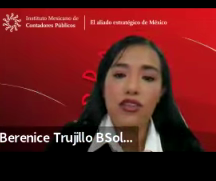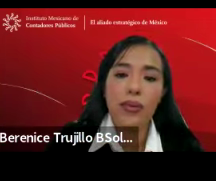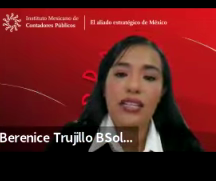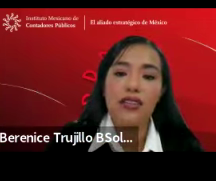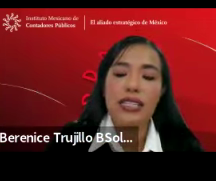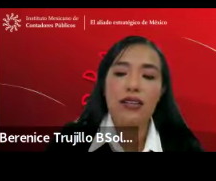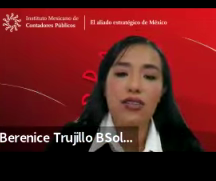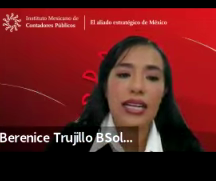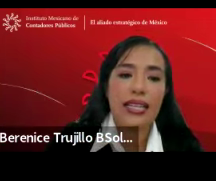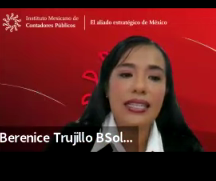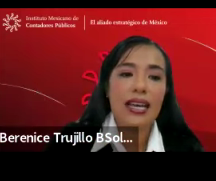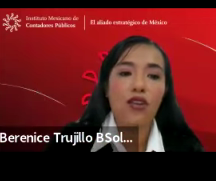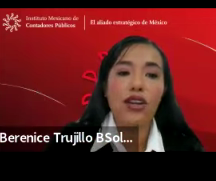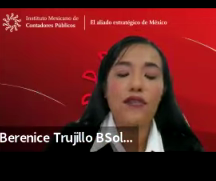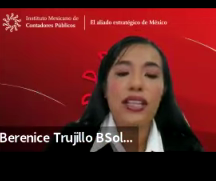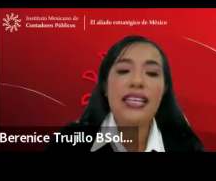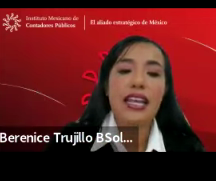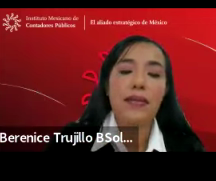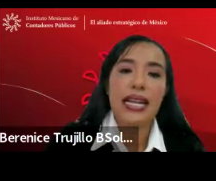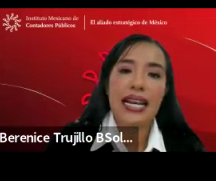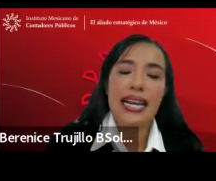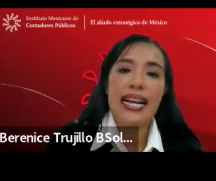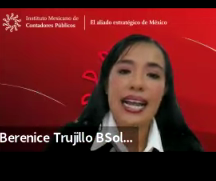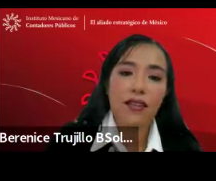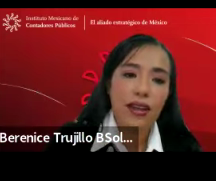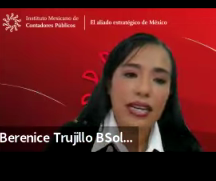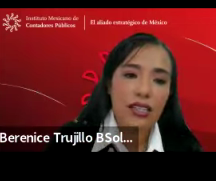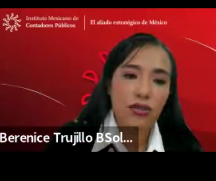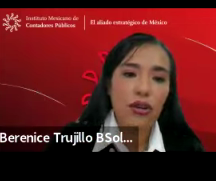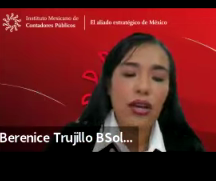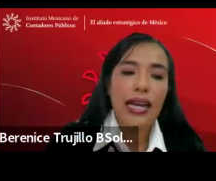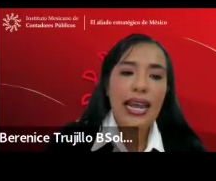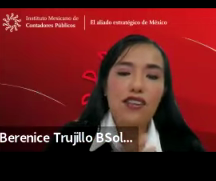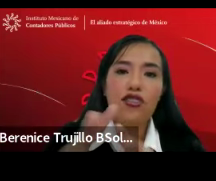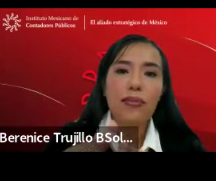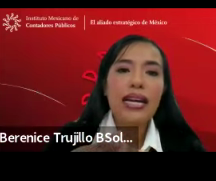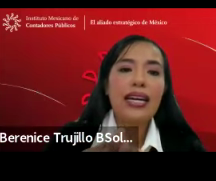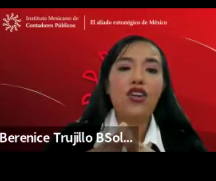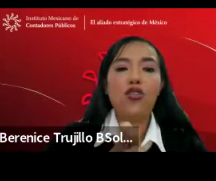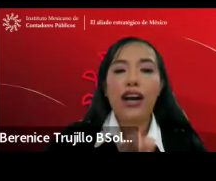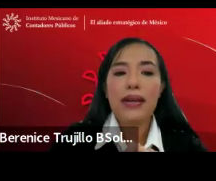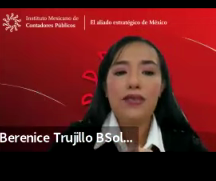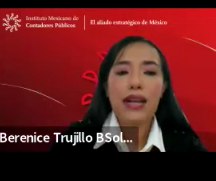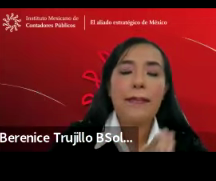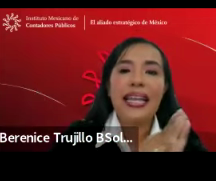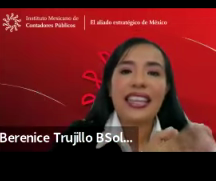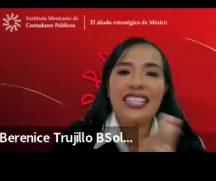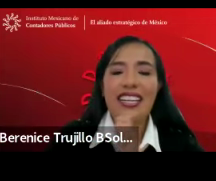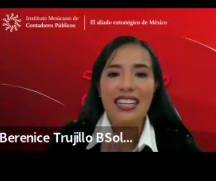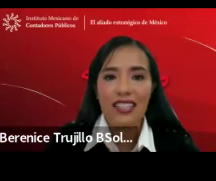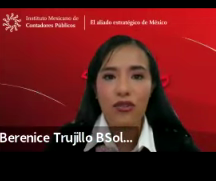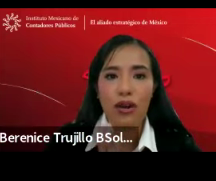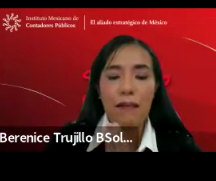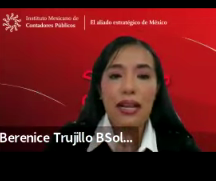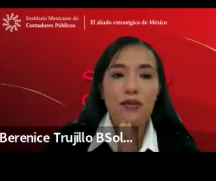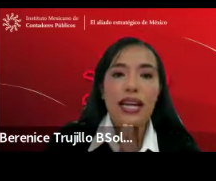la revisión de operaciones de los clientes con el fin de determinar el grado de riesgo. La norma no habla de una